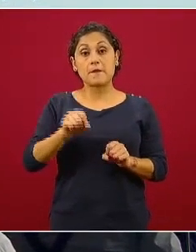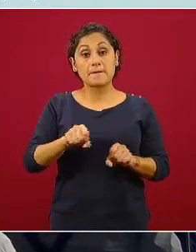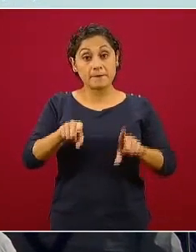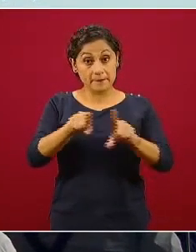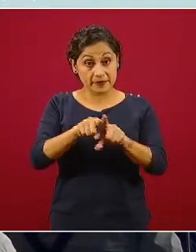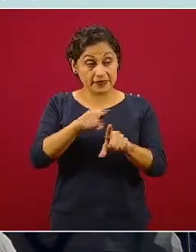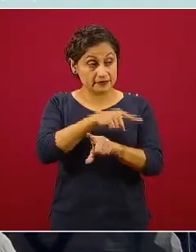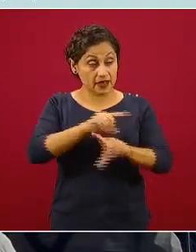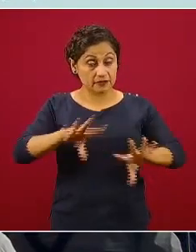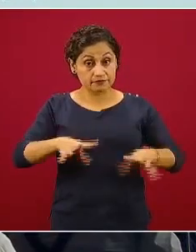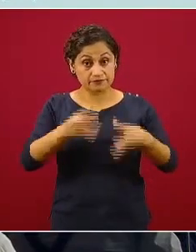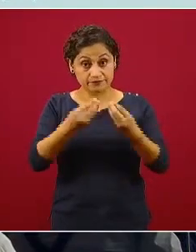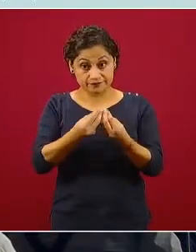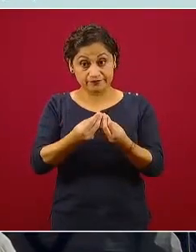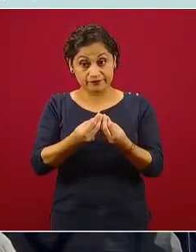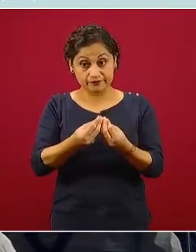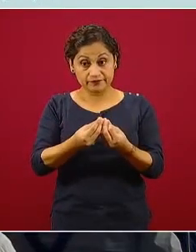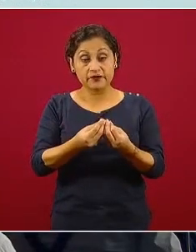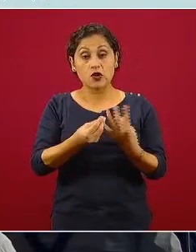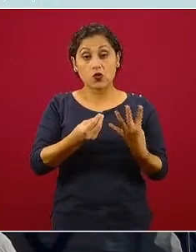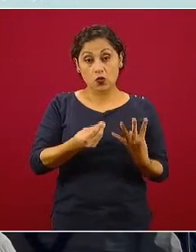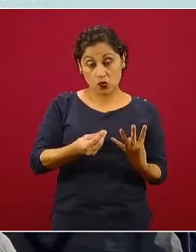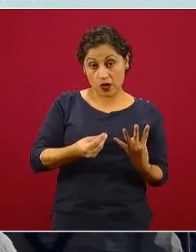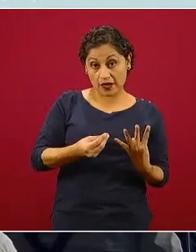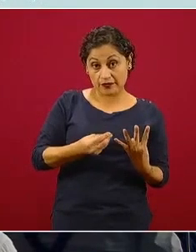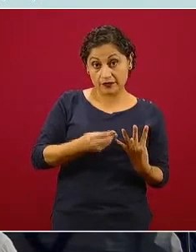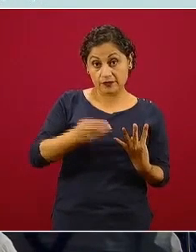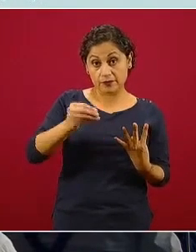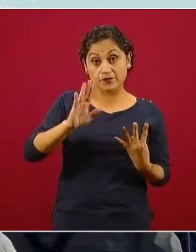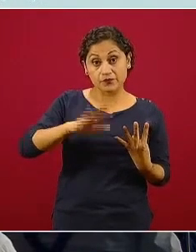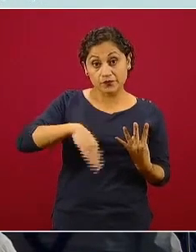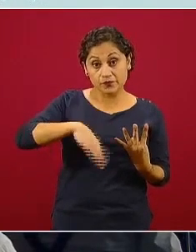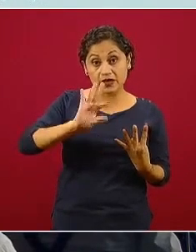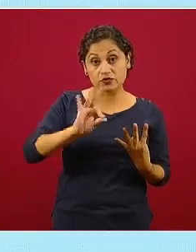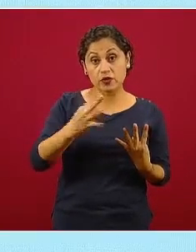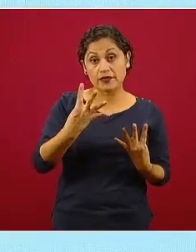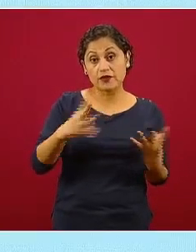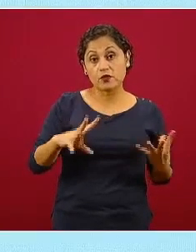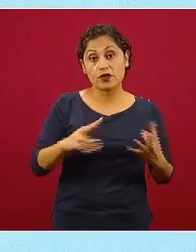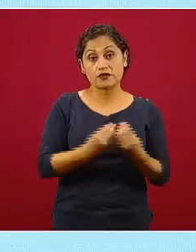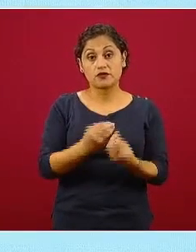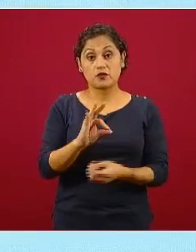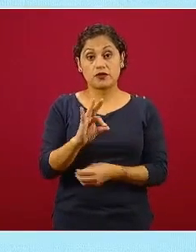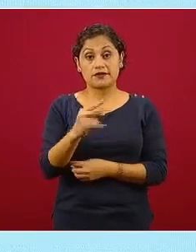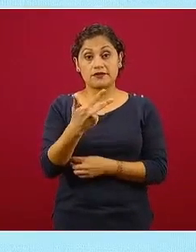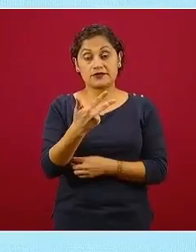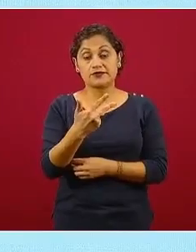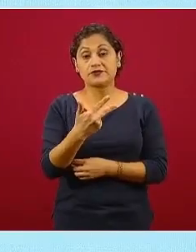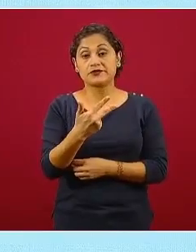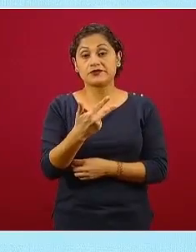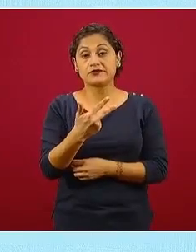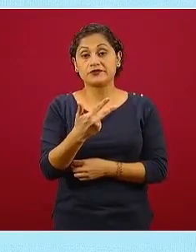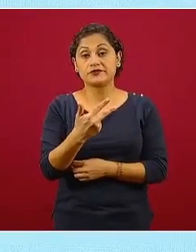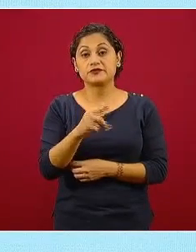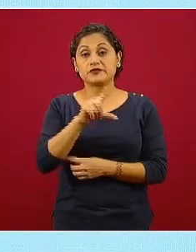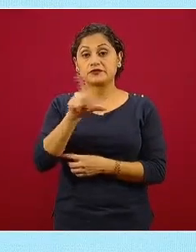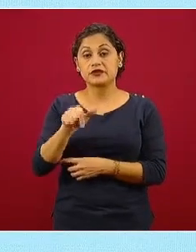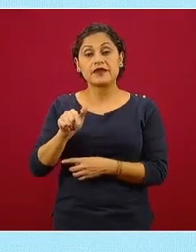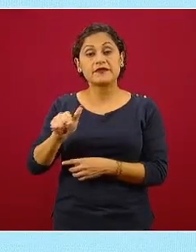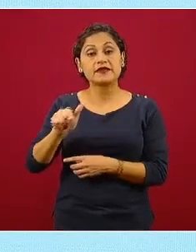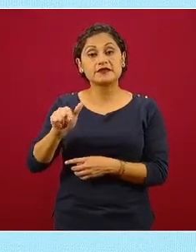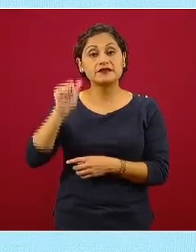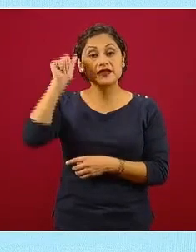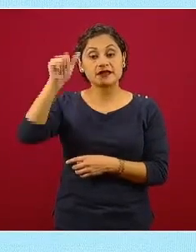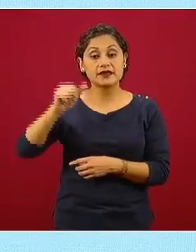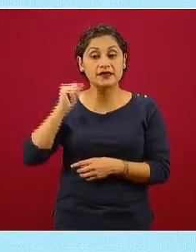muertes ocurridas. O sea, es estas 4 más 44 más. El 17 de abril,